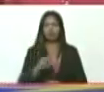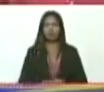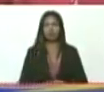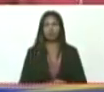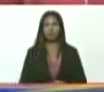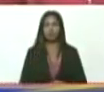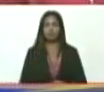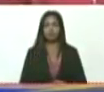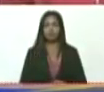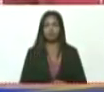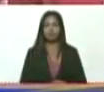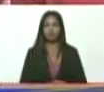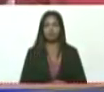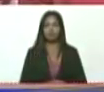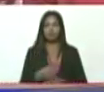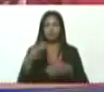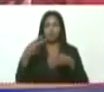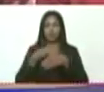Y